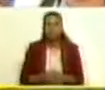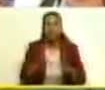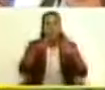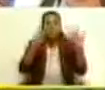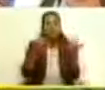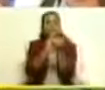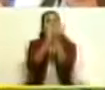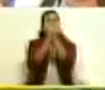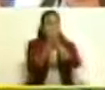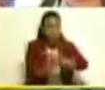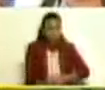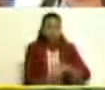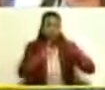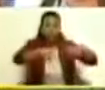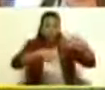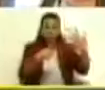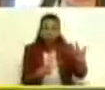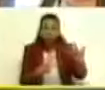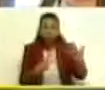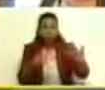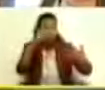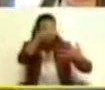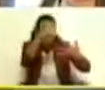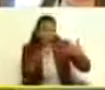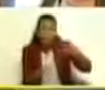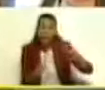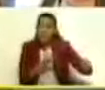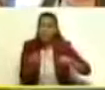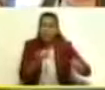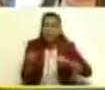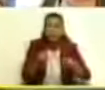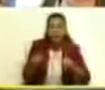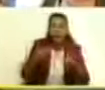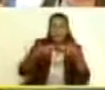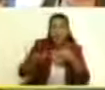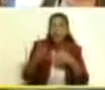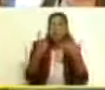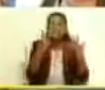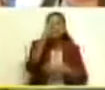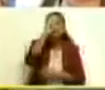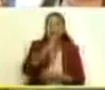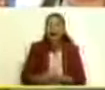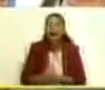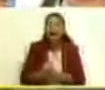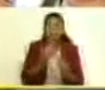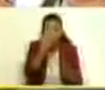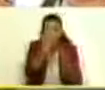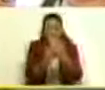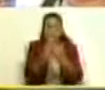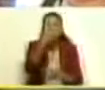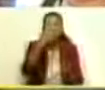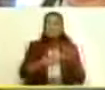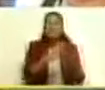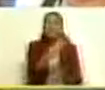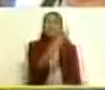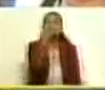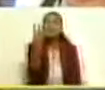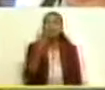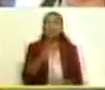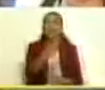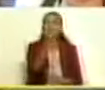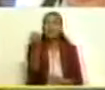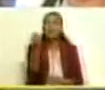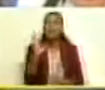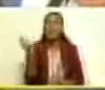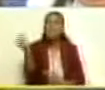7 transformaciones que se deben poner en acción en los próximos 7 años de cara al 2030,